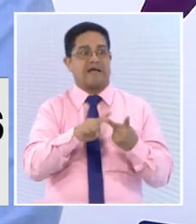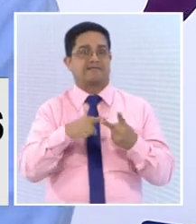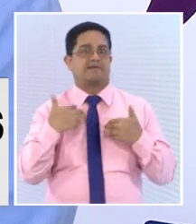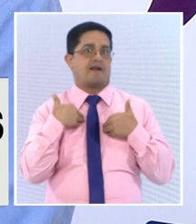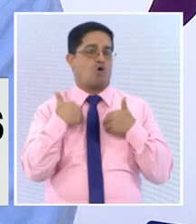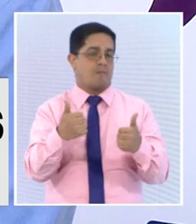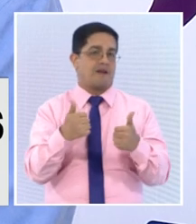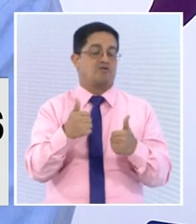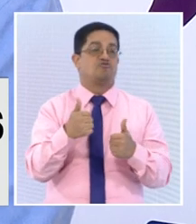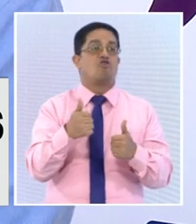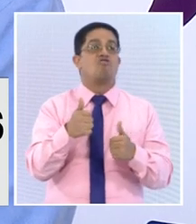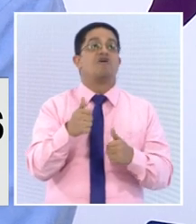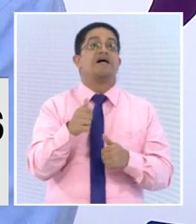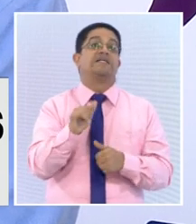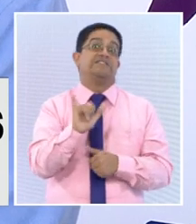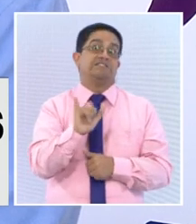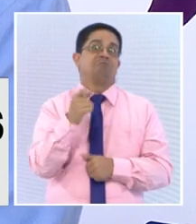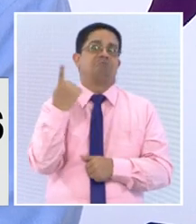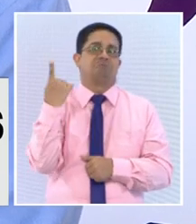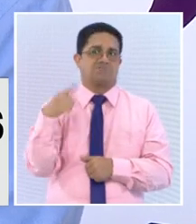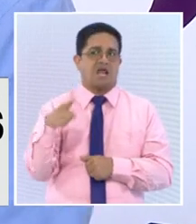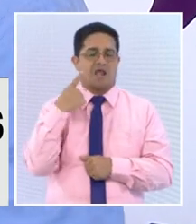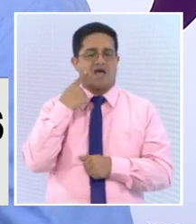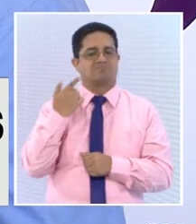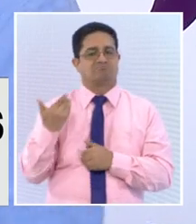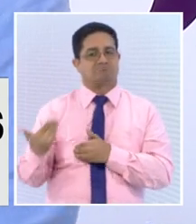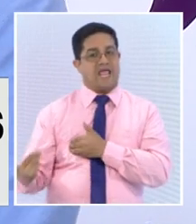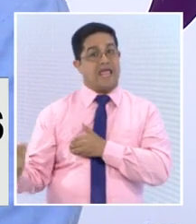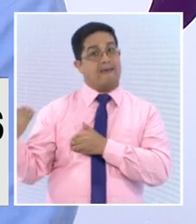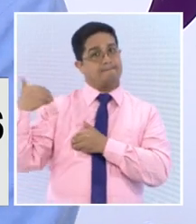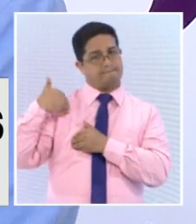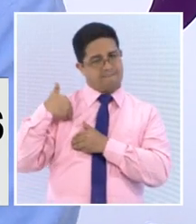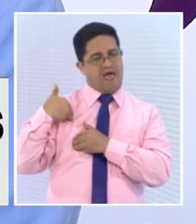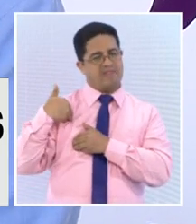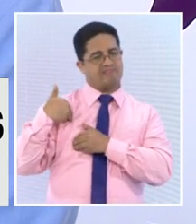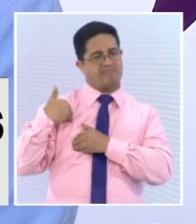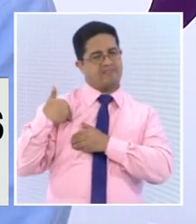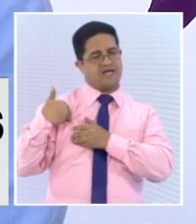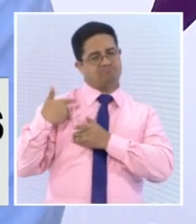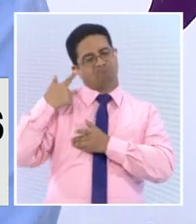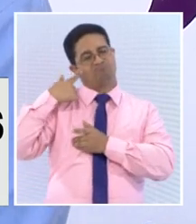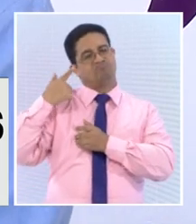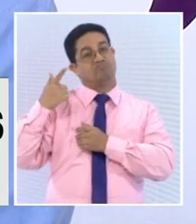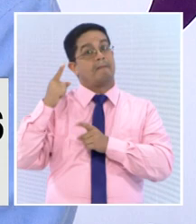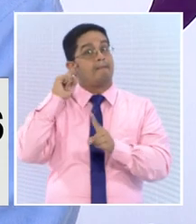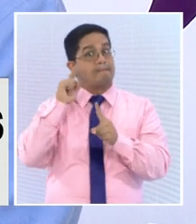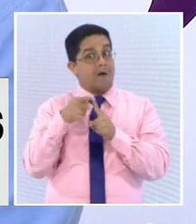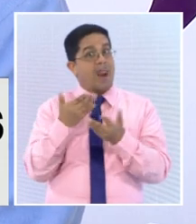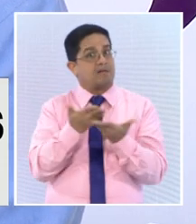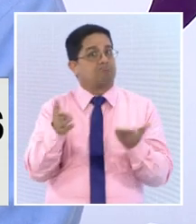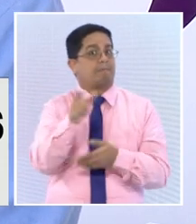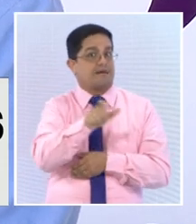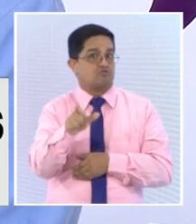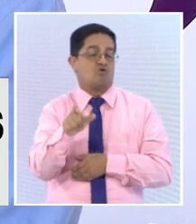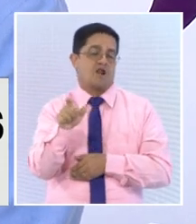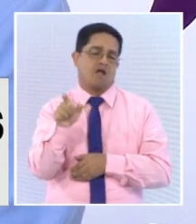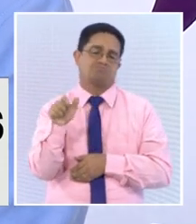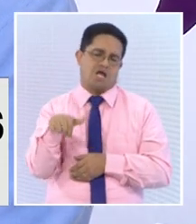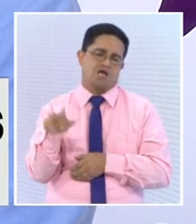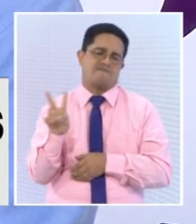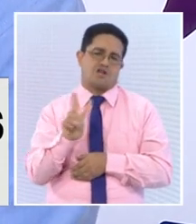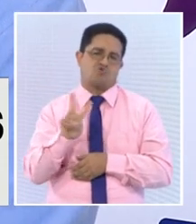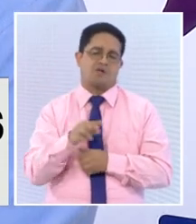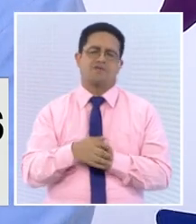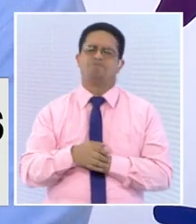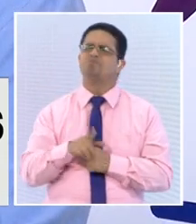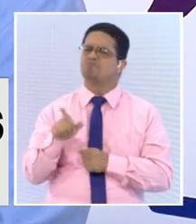poder tener implantes de calidad e insumos de calidad para los seres humanos y para el público de Venezuela. Quisiera